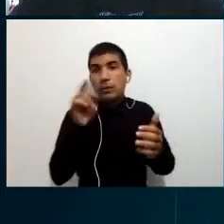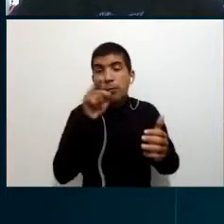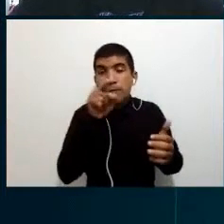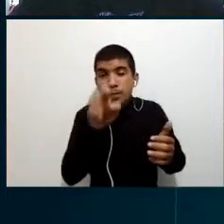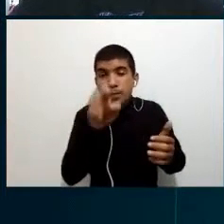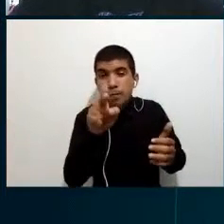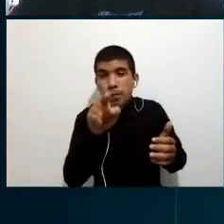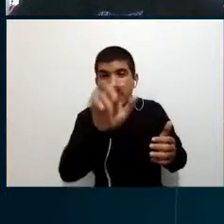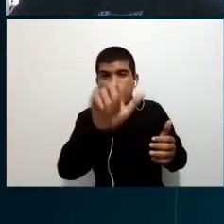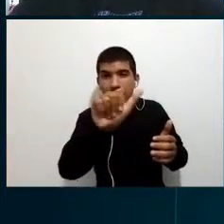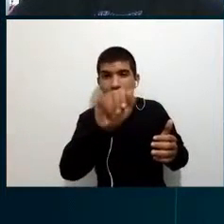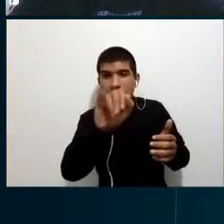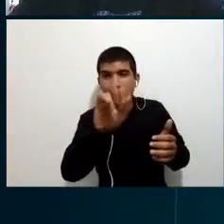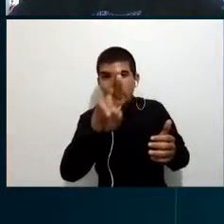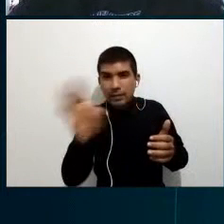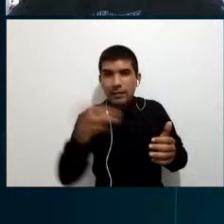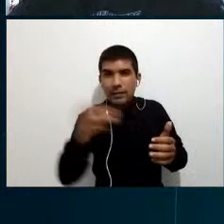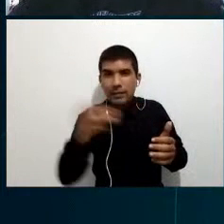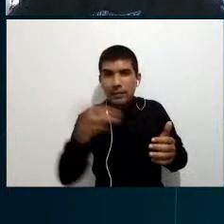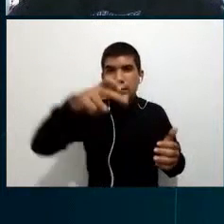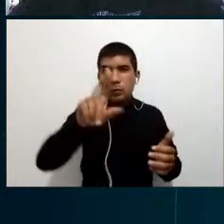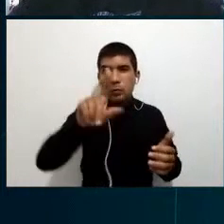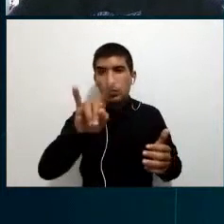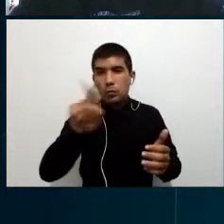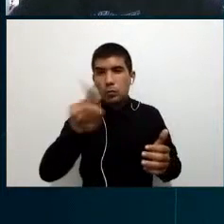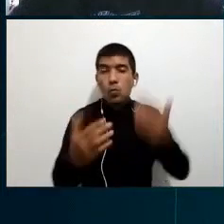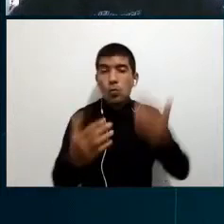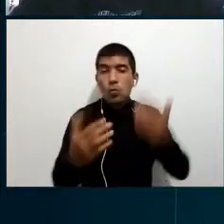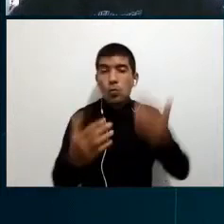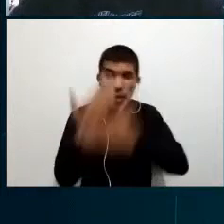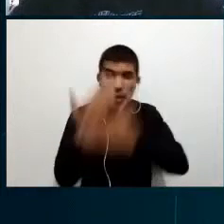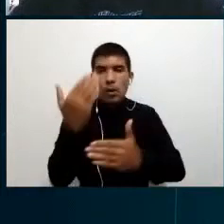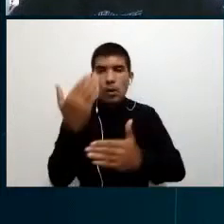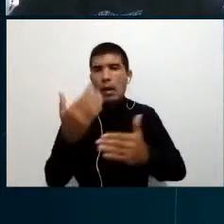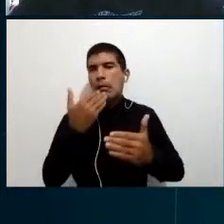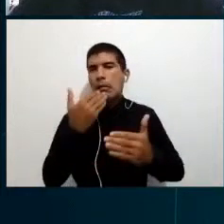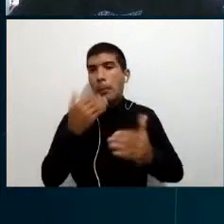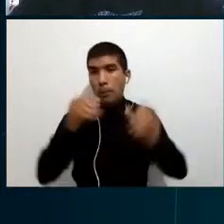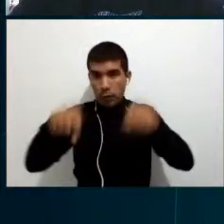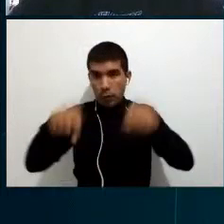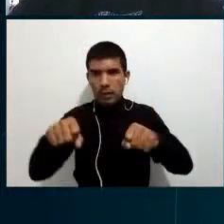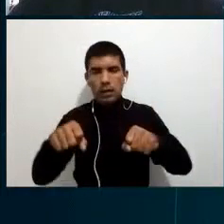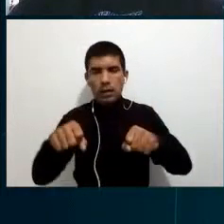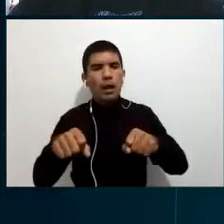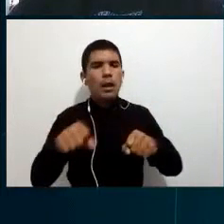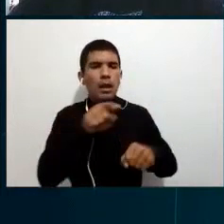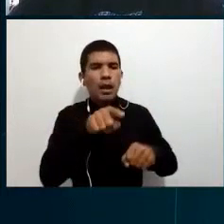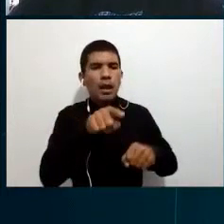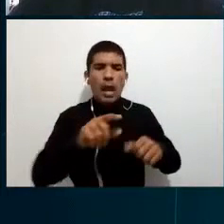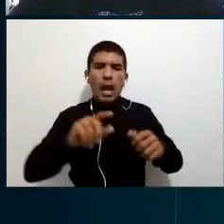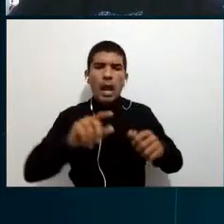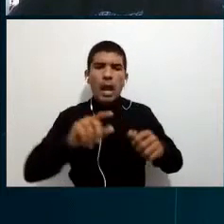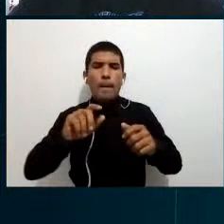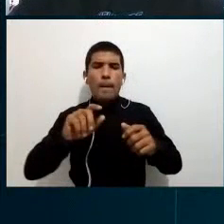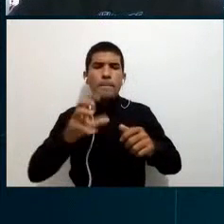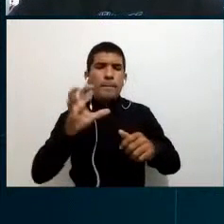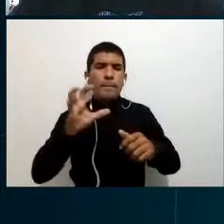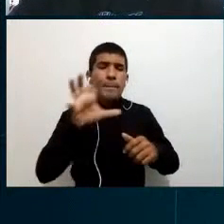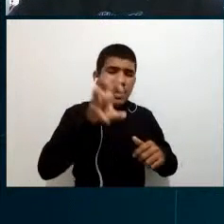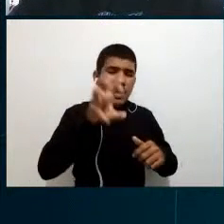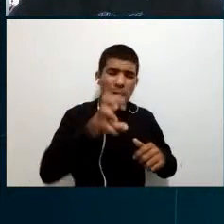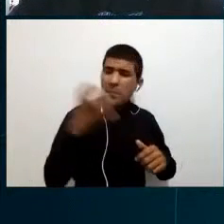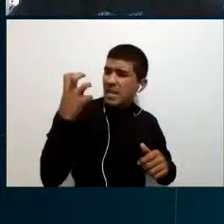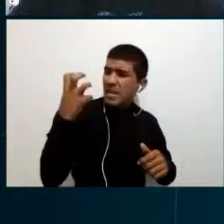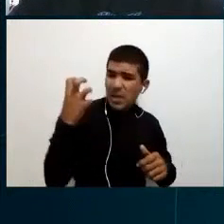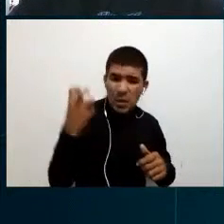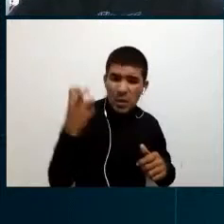o reciclado en ciertos lugares del mundo. Pues actualmente tenemos Alemania